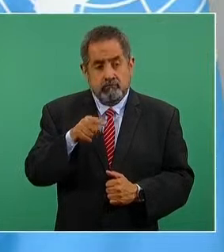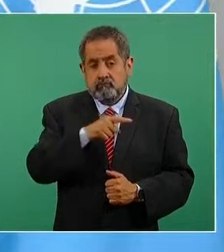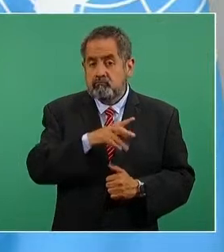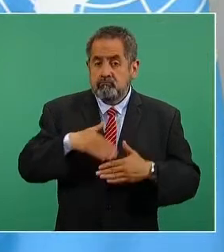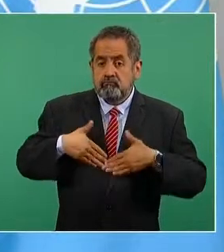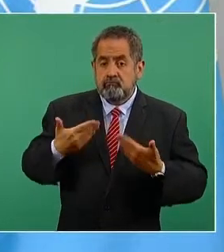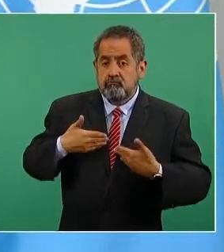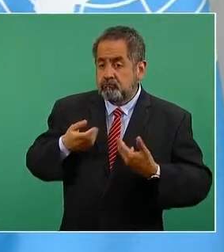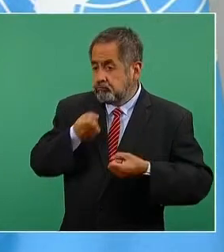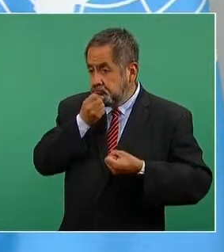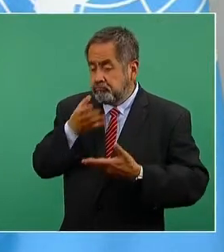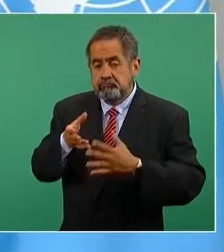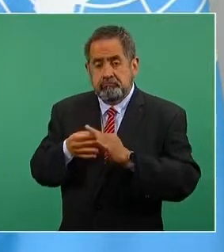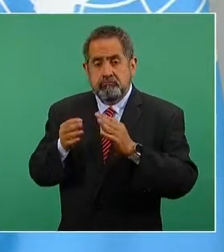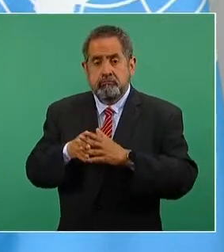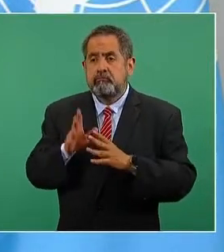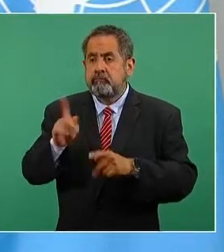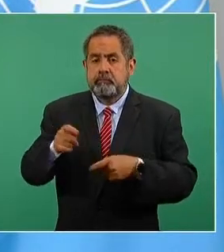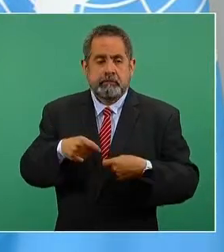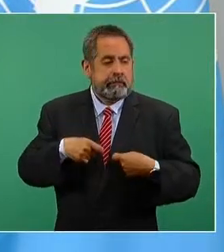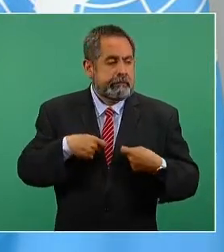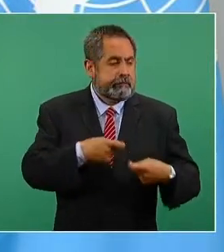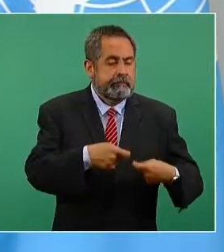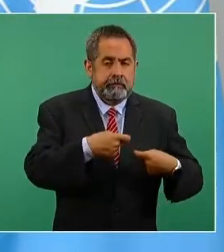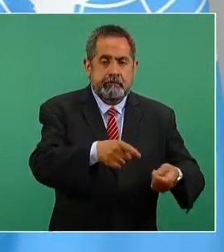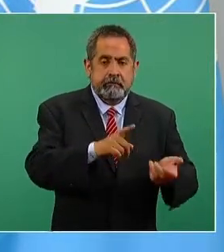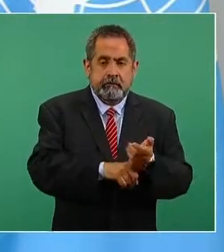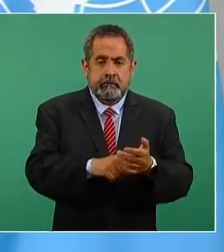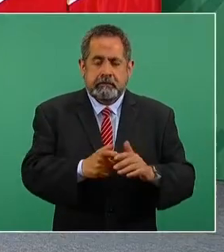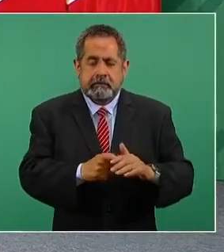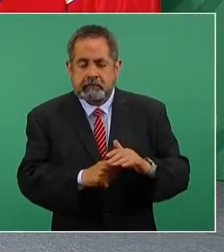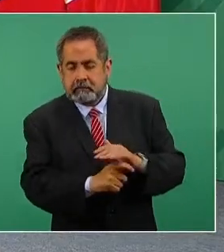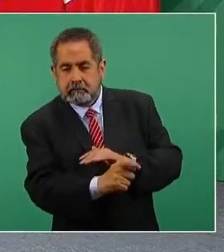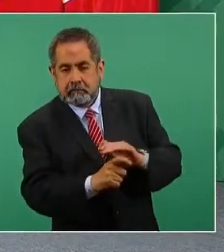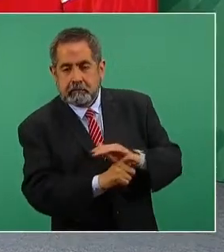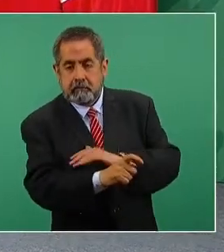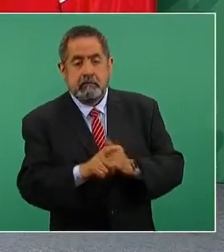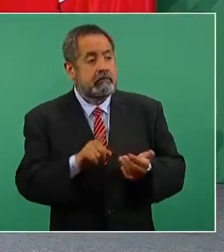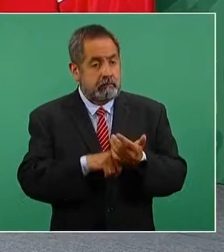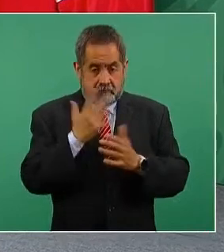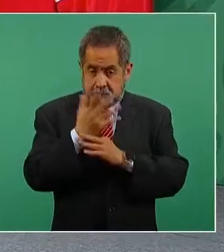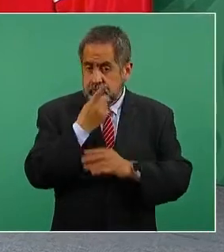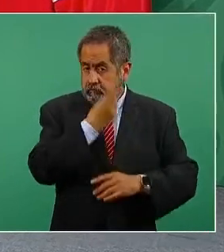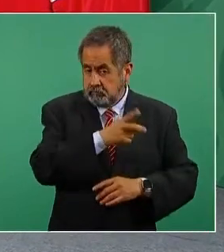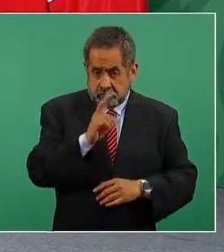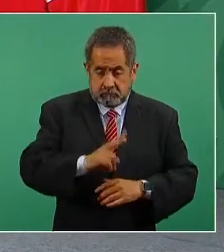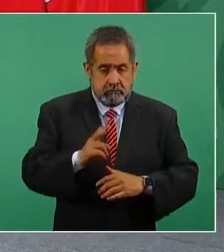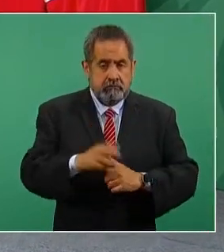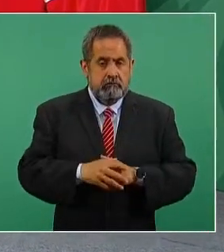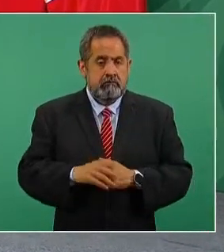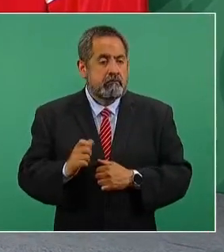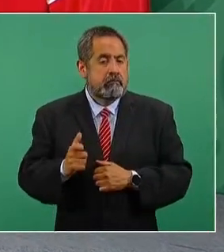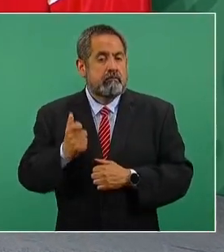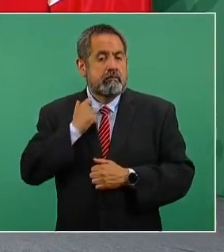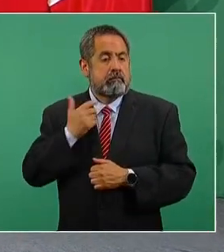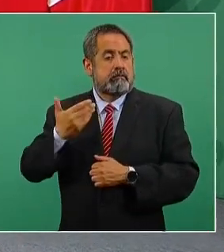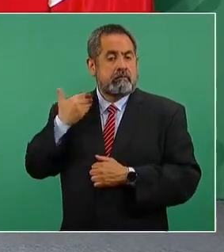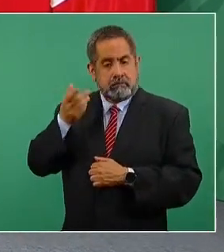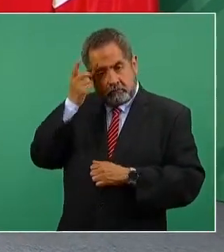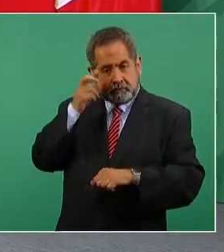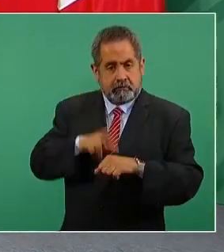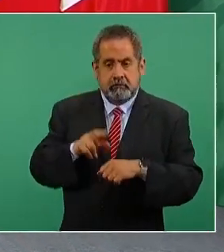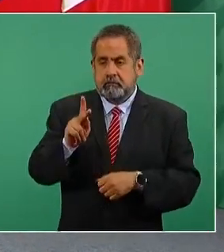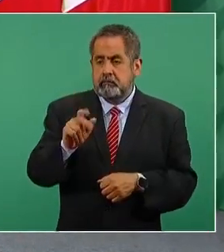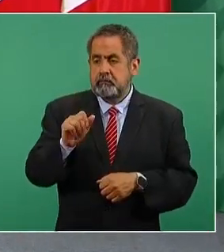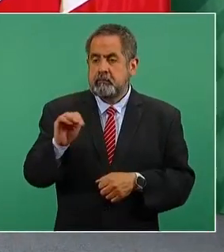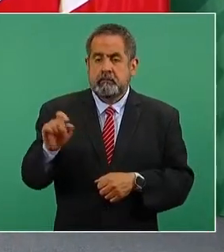declaró de que entregaban estos sobornos el anterior director de Pemex,